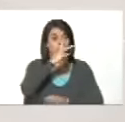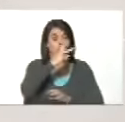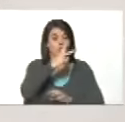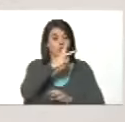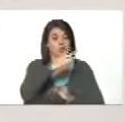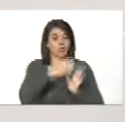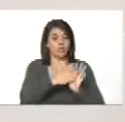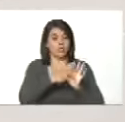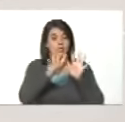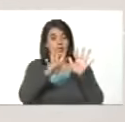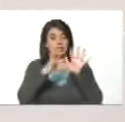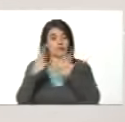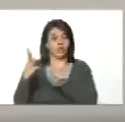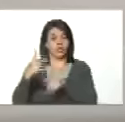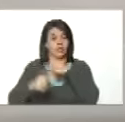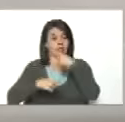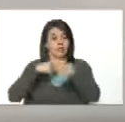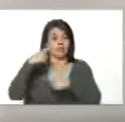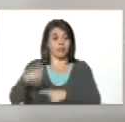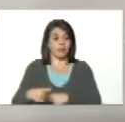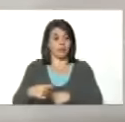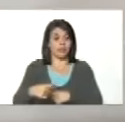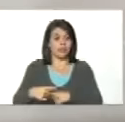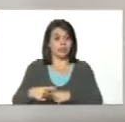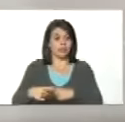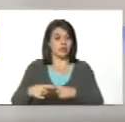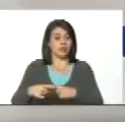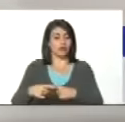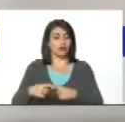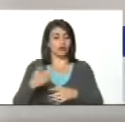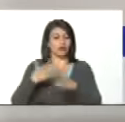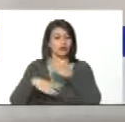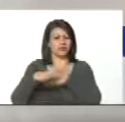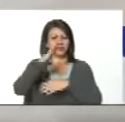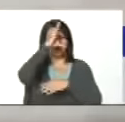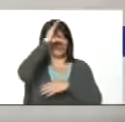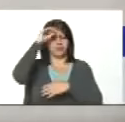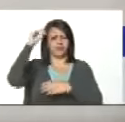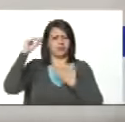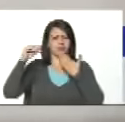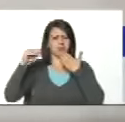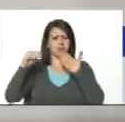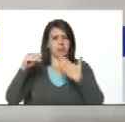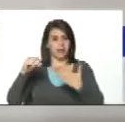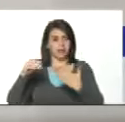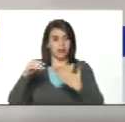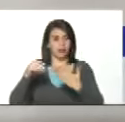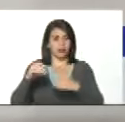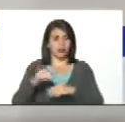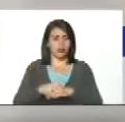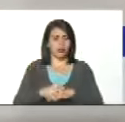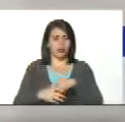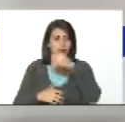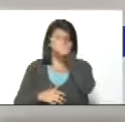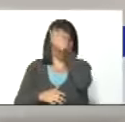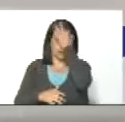19, después de la llamada estentoria de Donald Trump exigiéndoles